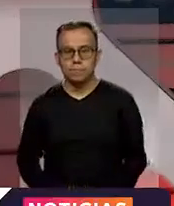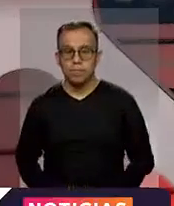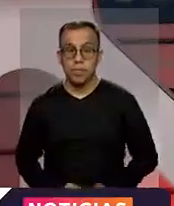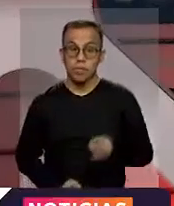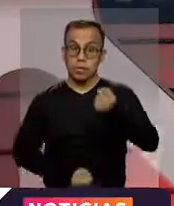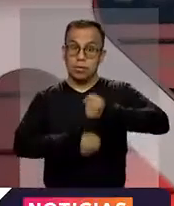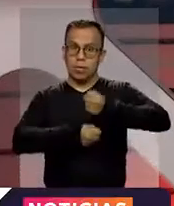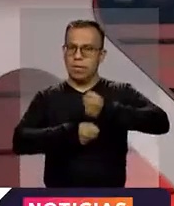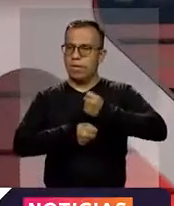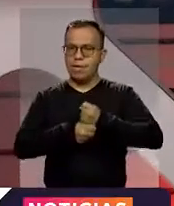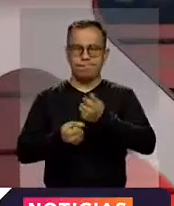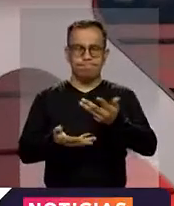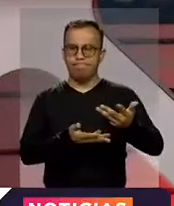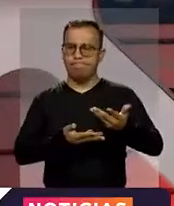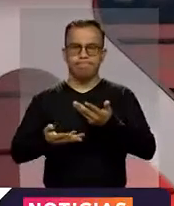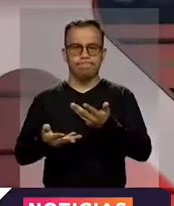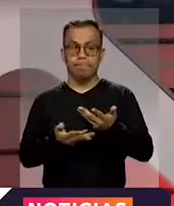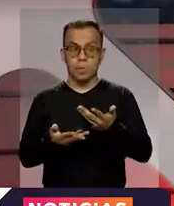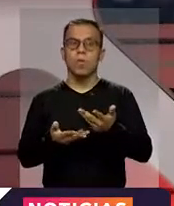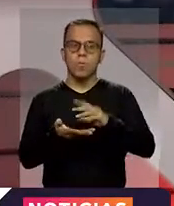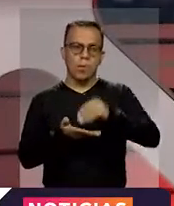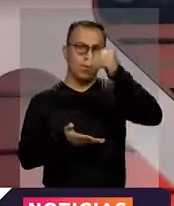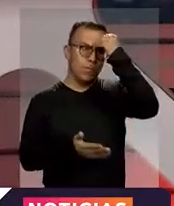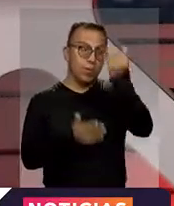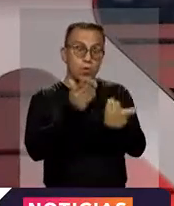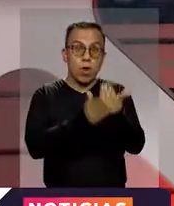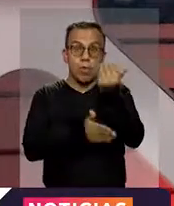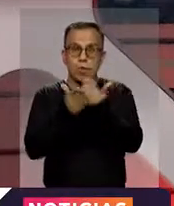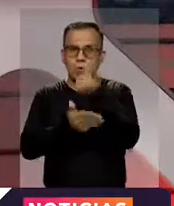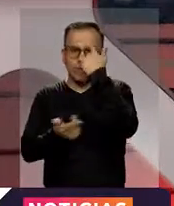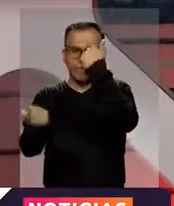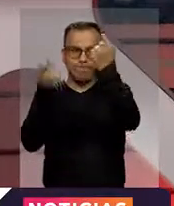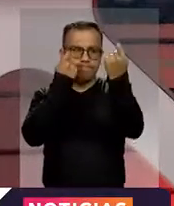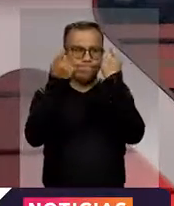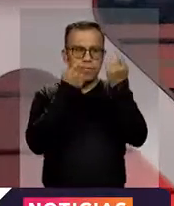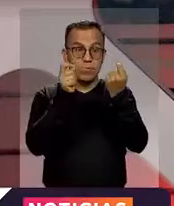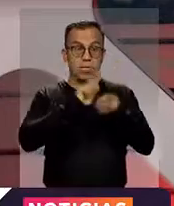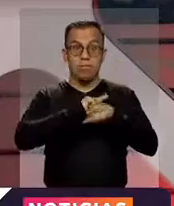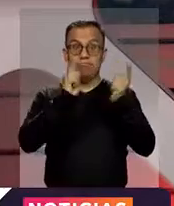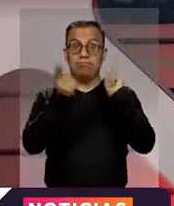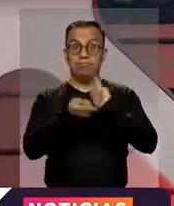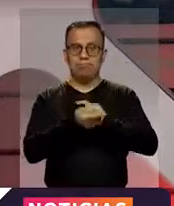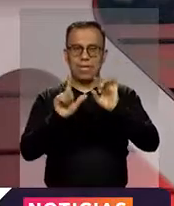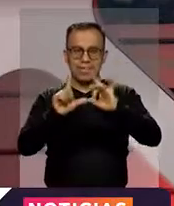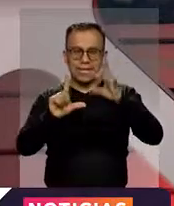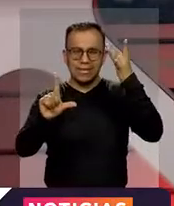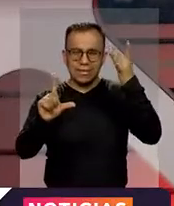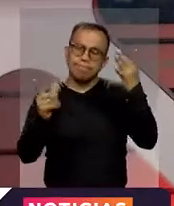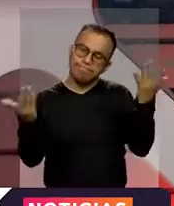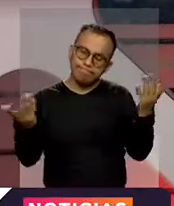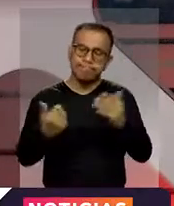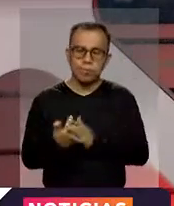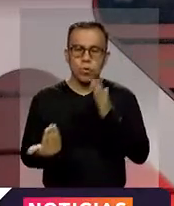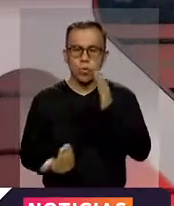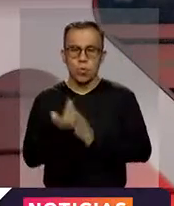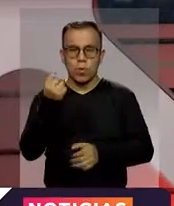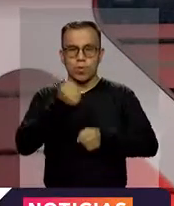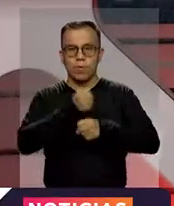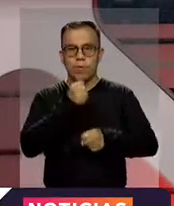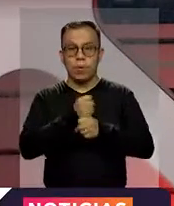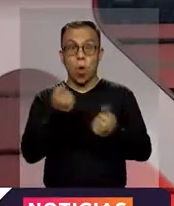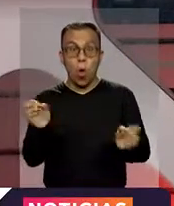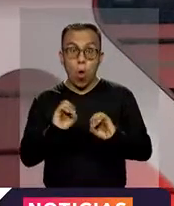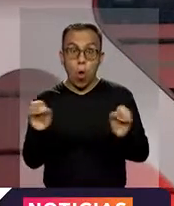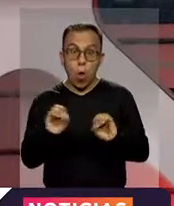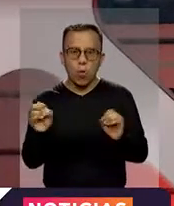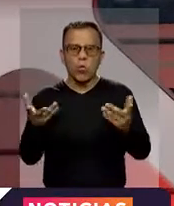Los empleados deben buscar la manera de aprender nuevas estrategias porque la transformación digital ha formado trabajadores nómadas o